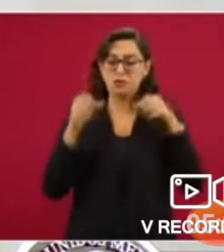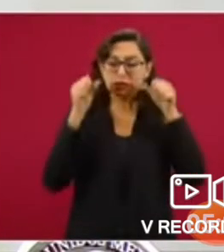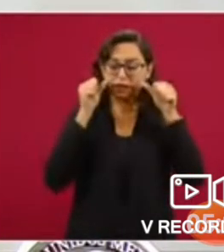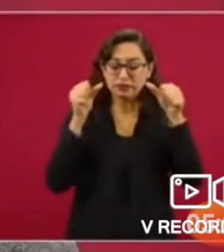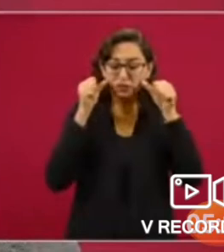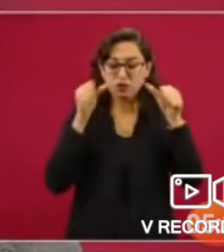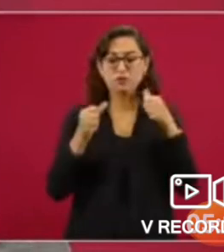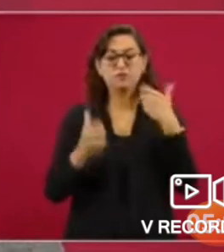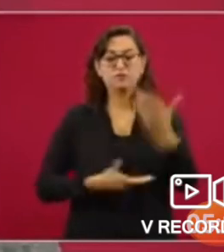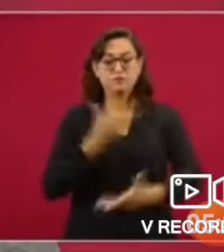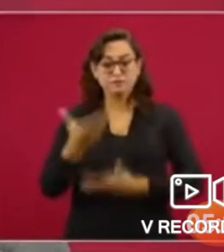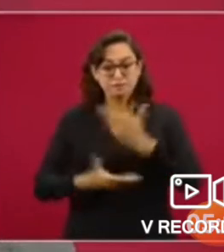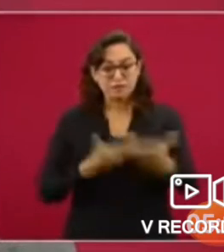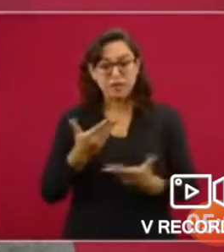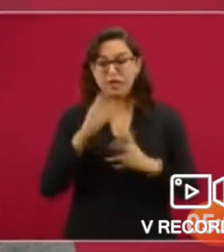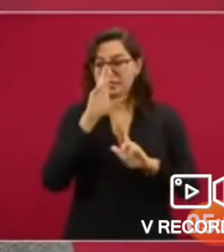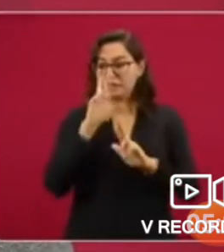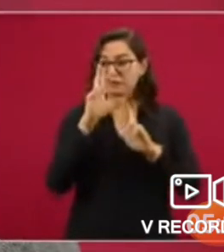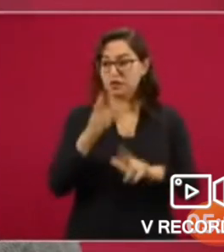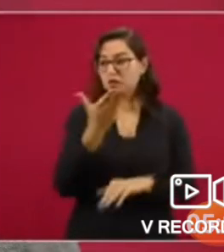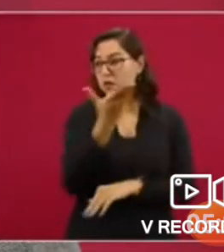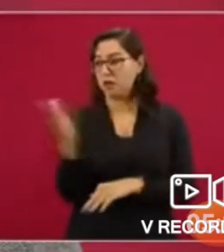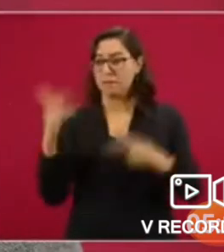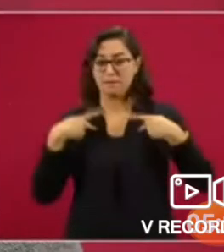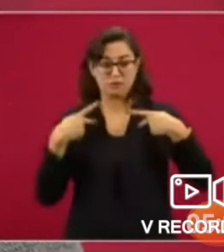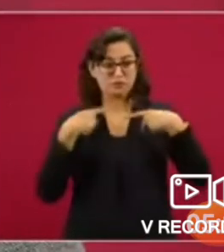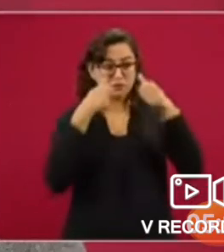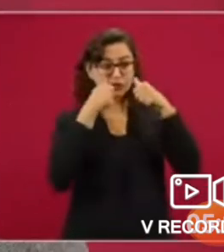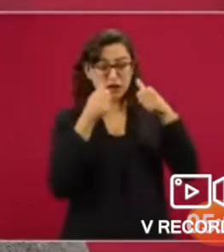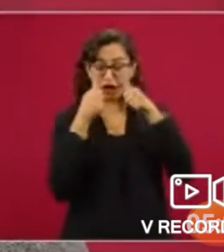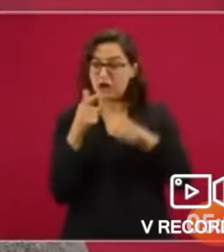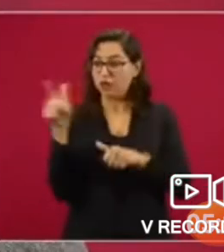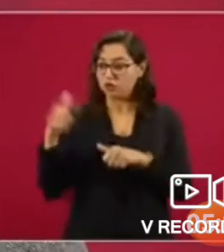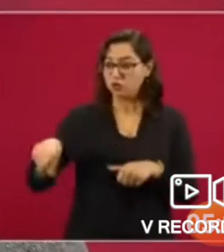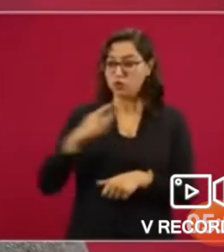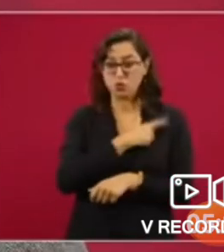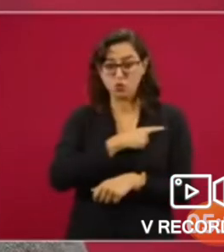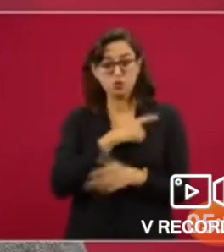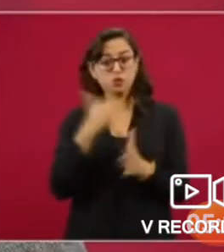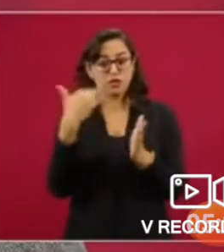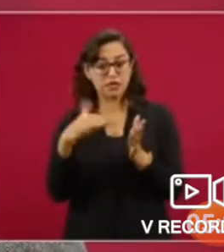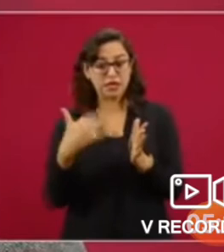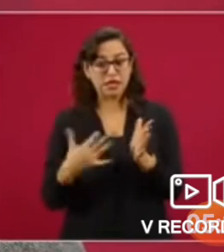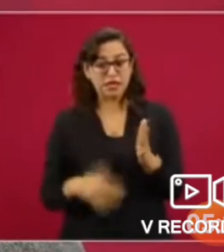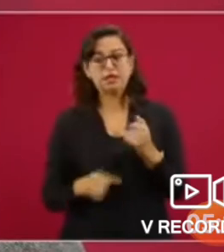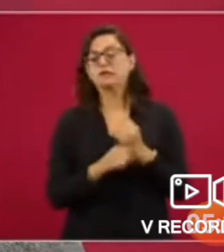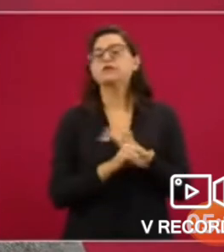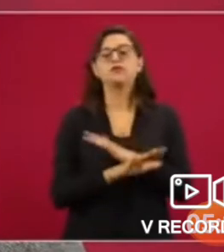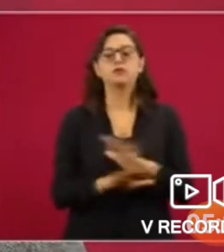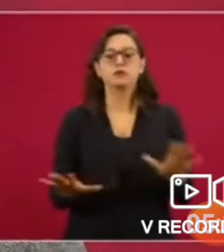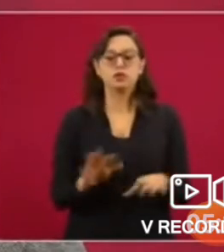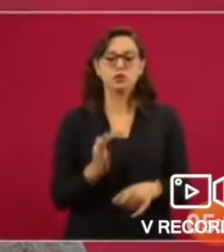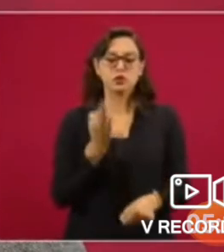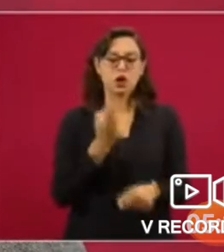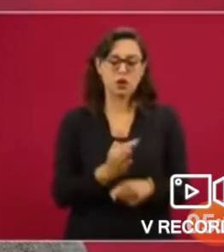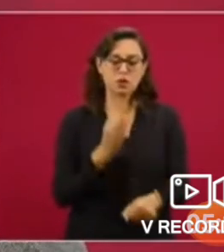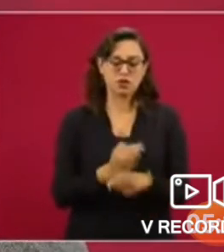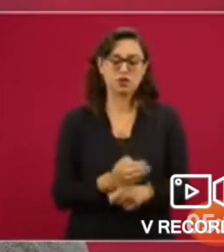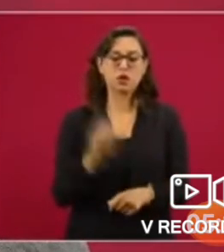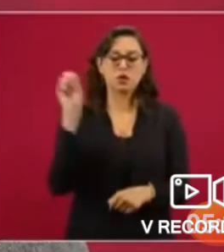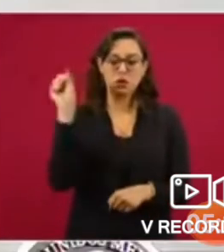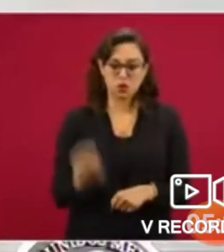nos escuchan y además que leen todos esos documentos, tenemos en este